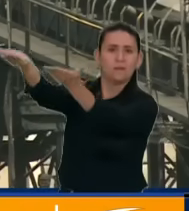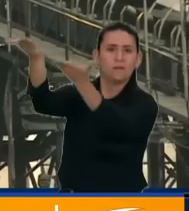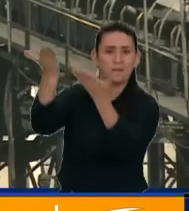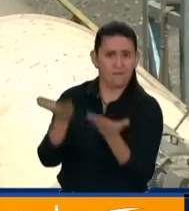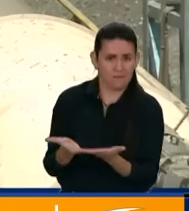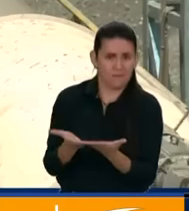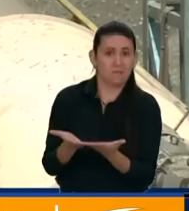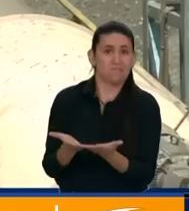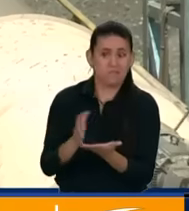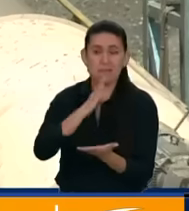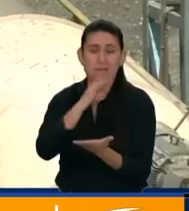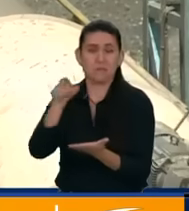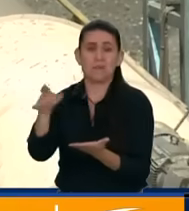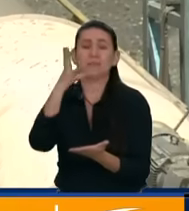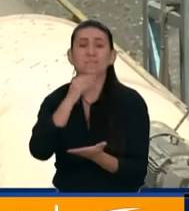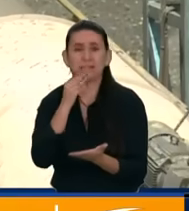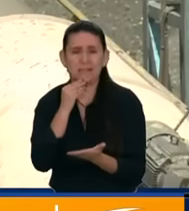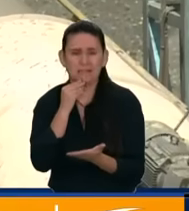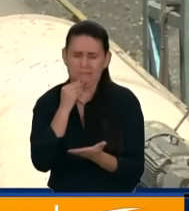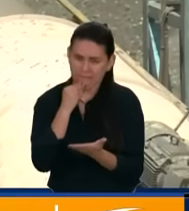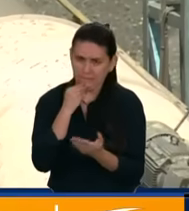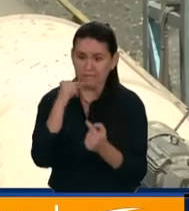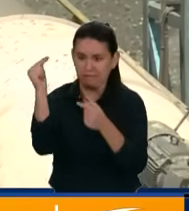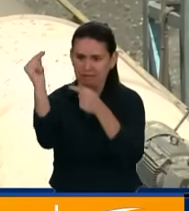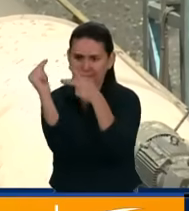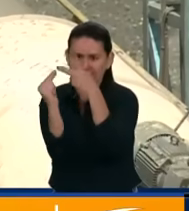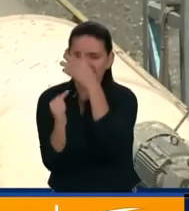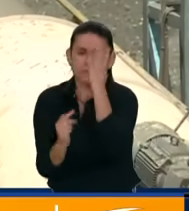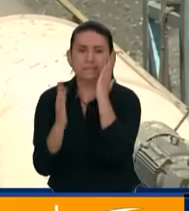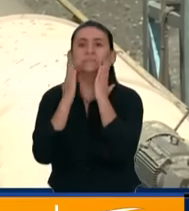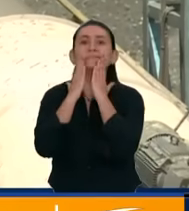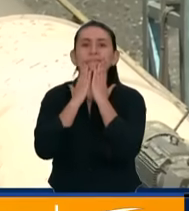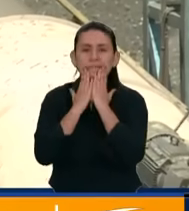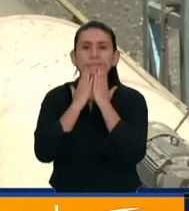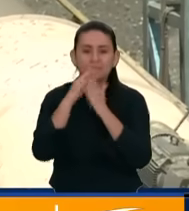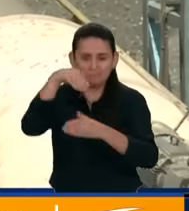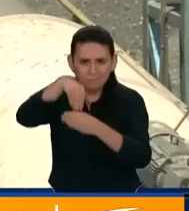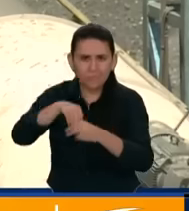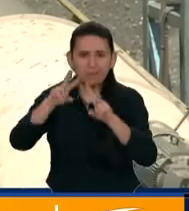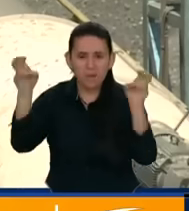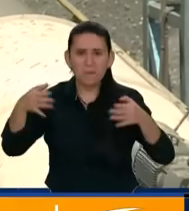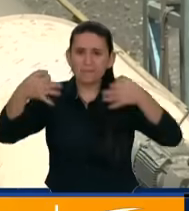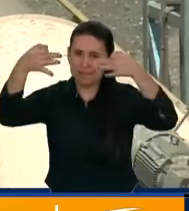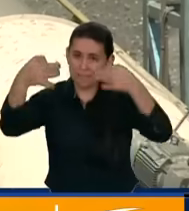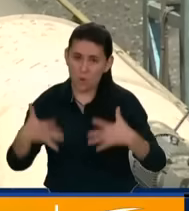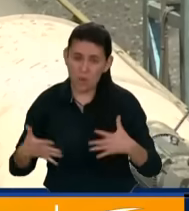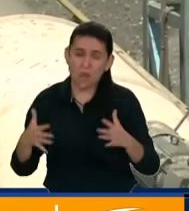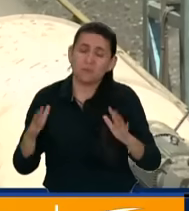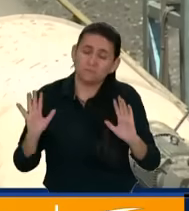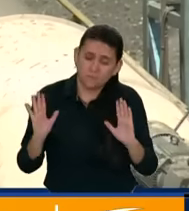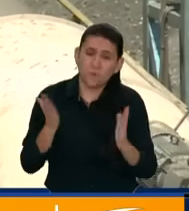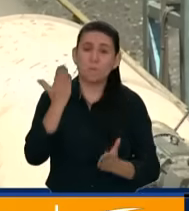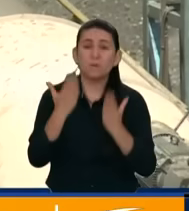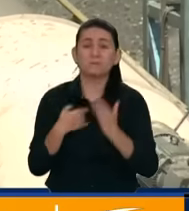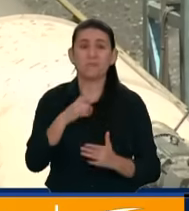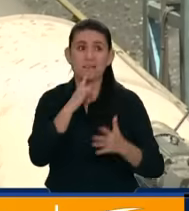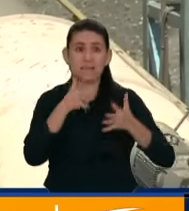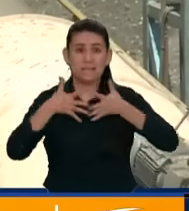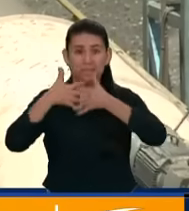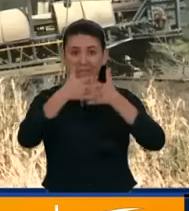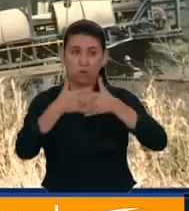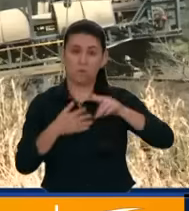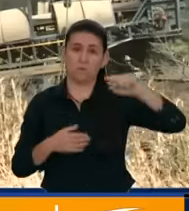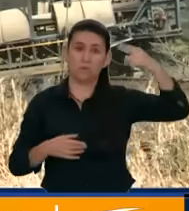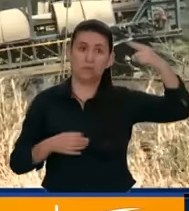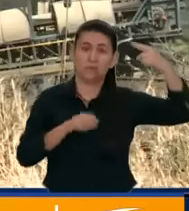como a Israel. Digamos, aquí hay muchas cosas de por medio en esa agenda en materia de seguridad. Tal vez después de Estados Unidos, Israel es el